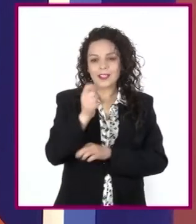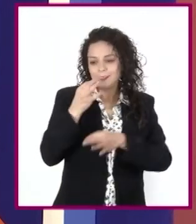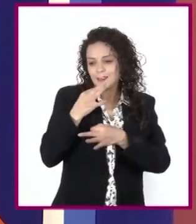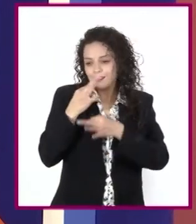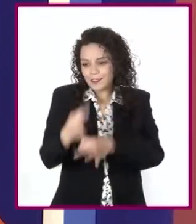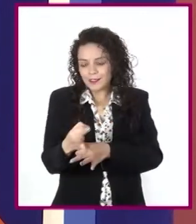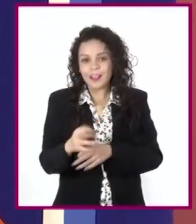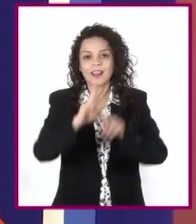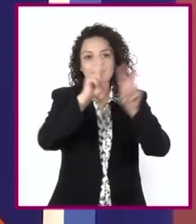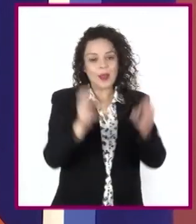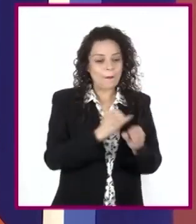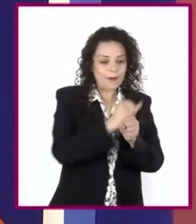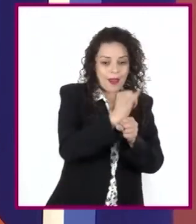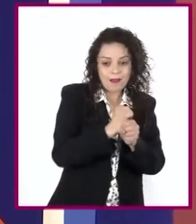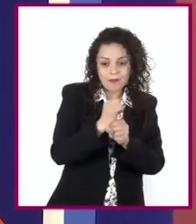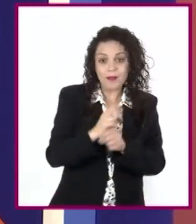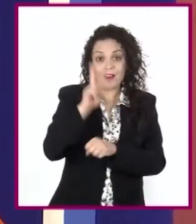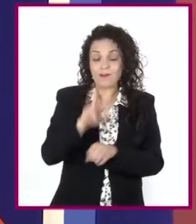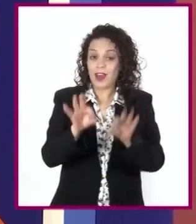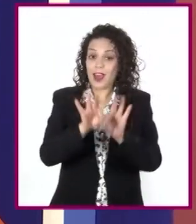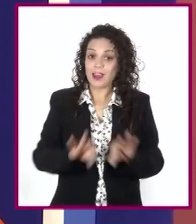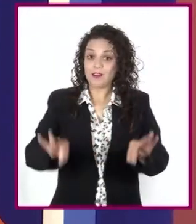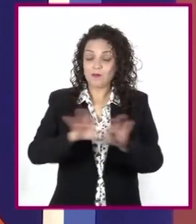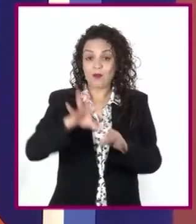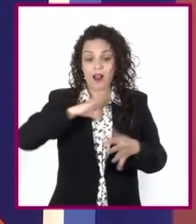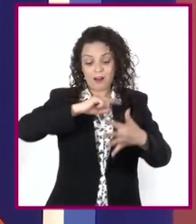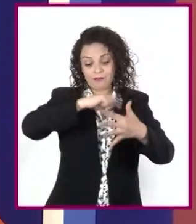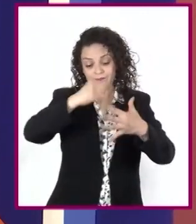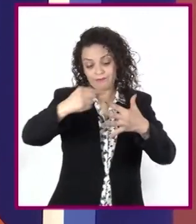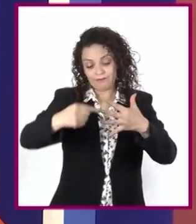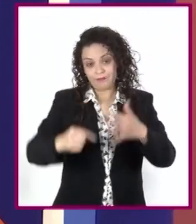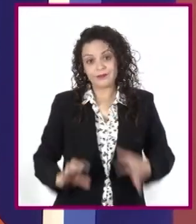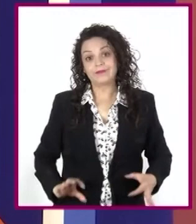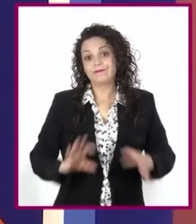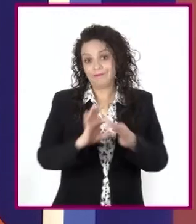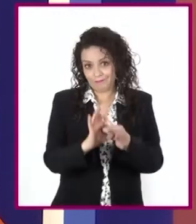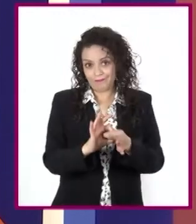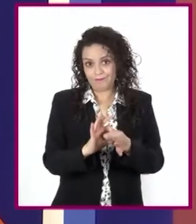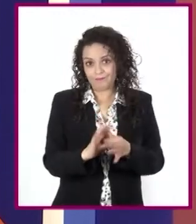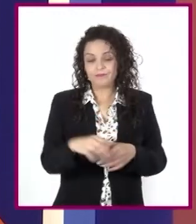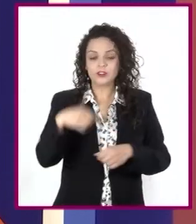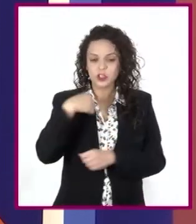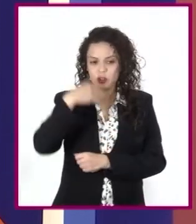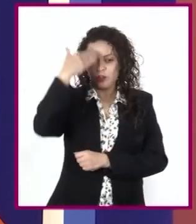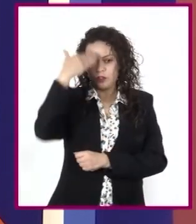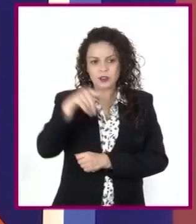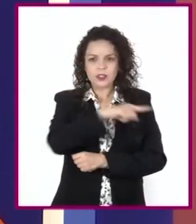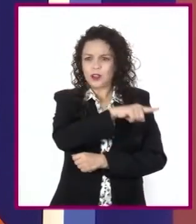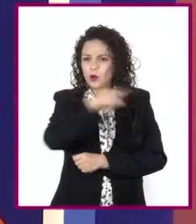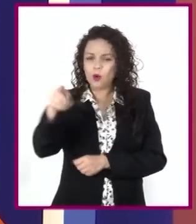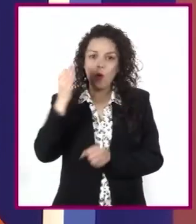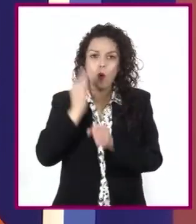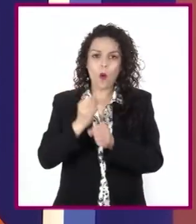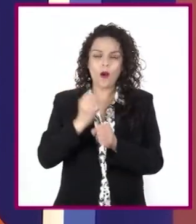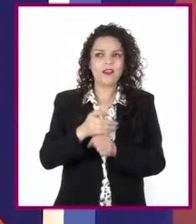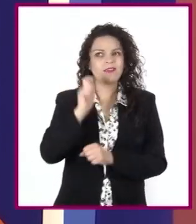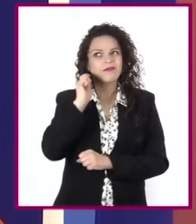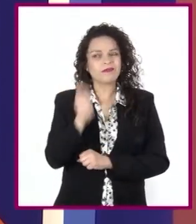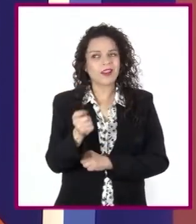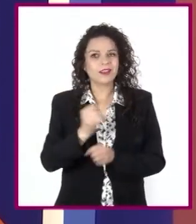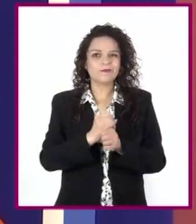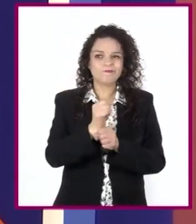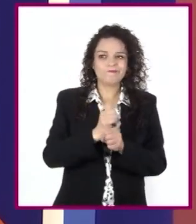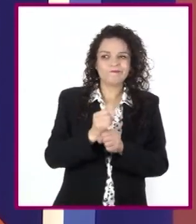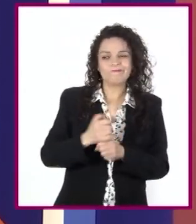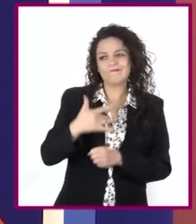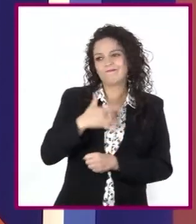esto implica. Estoy consciente como profesora de que podría ser que tal vez no tengan la mejor impresión sobre la actividad